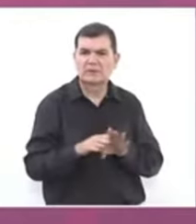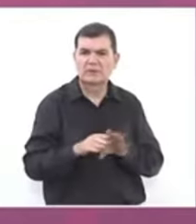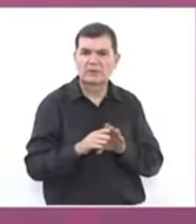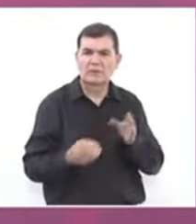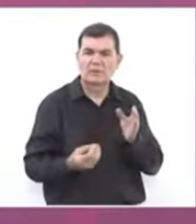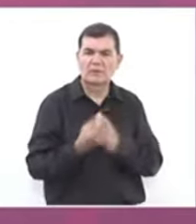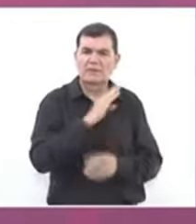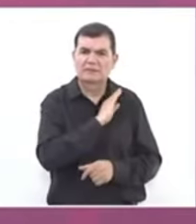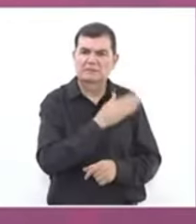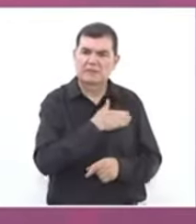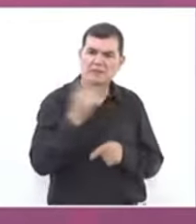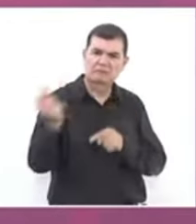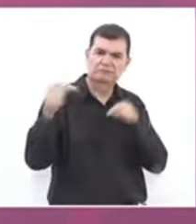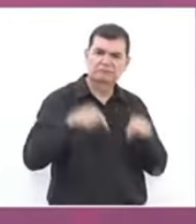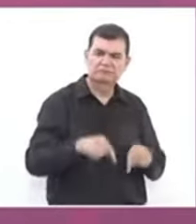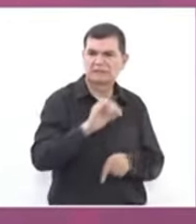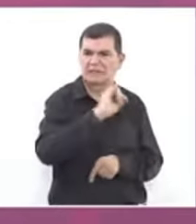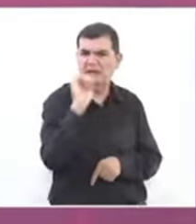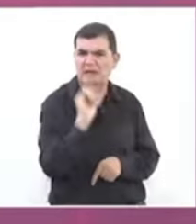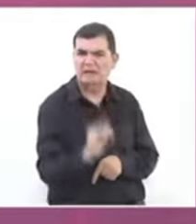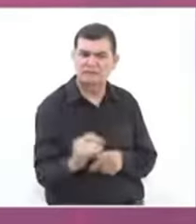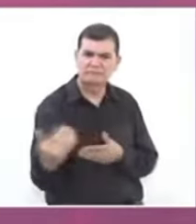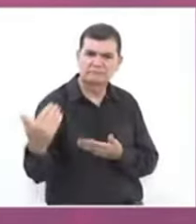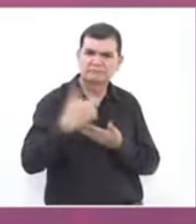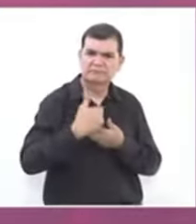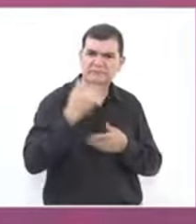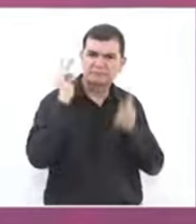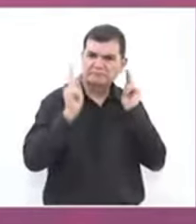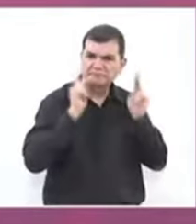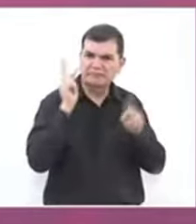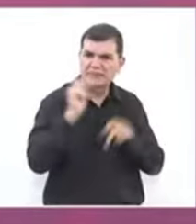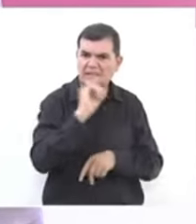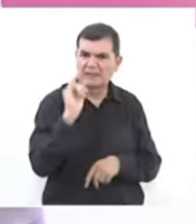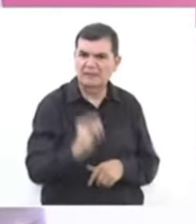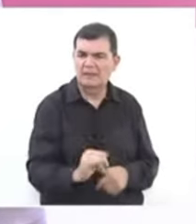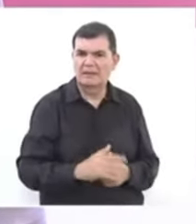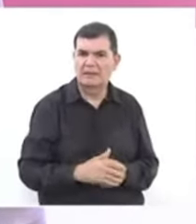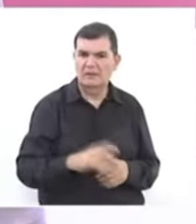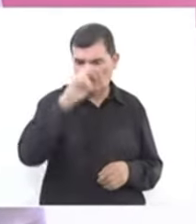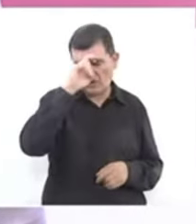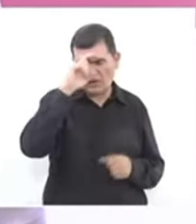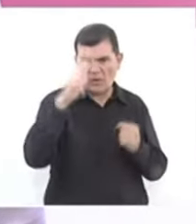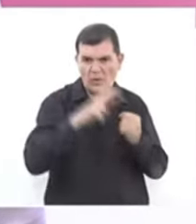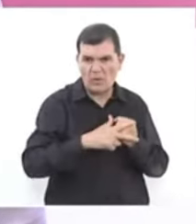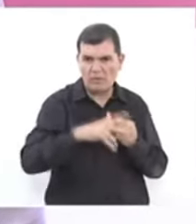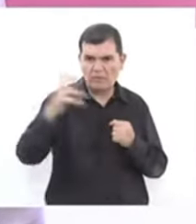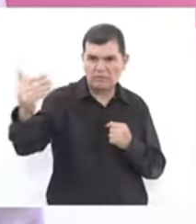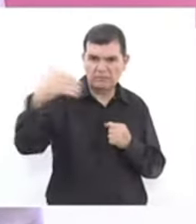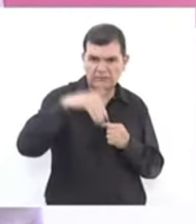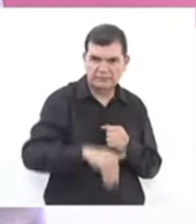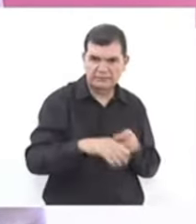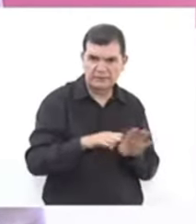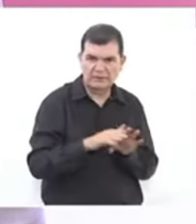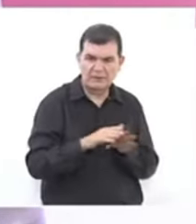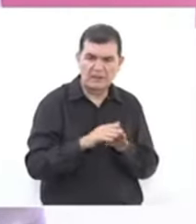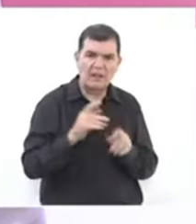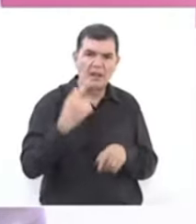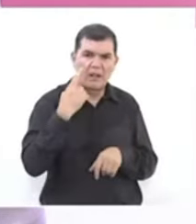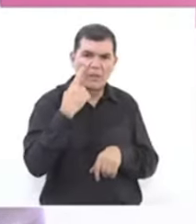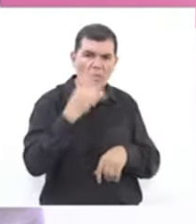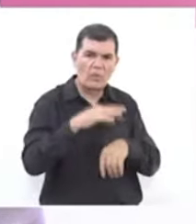España. Nunca vinieron de Europa, de la